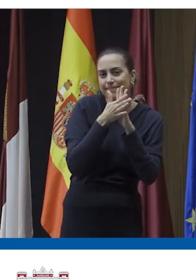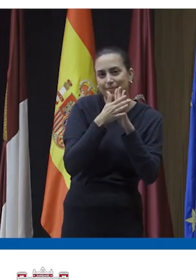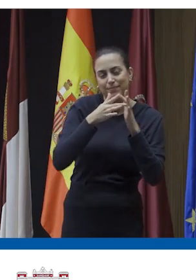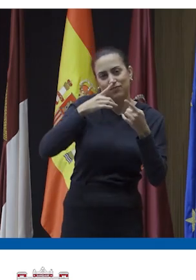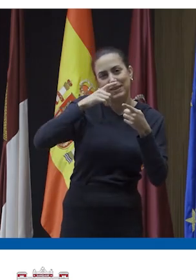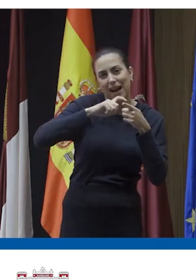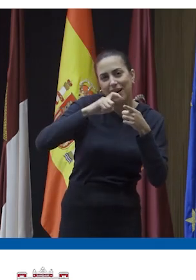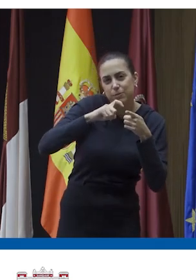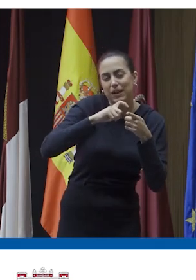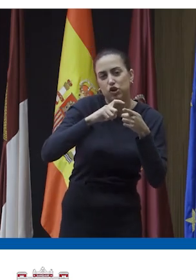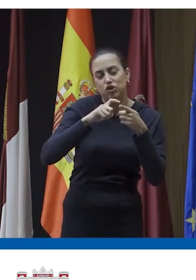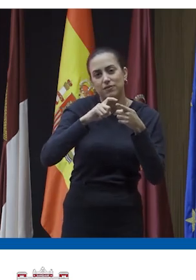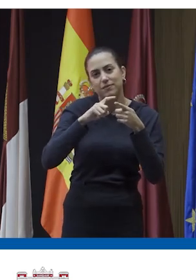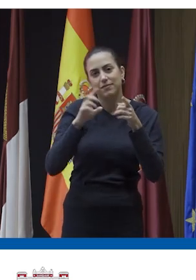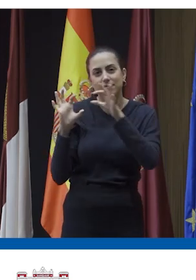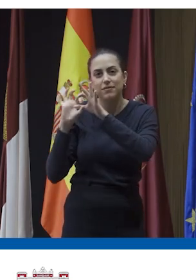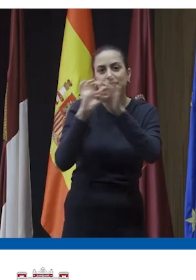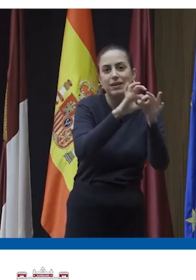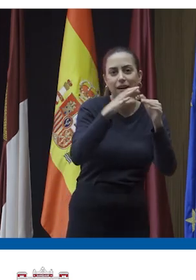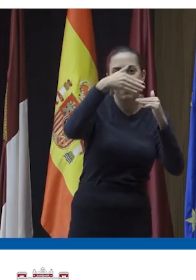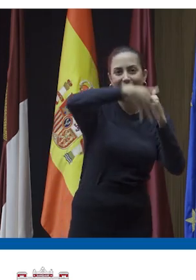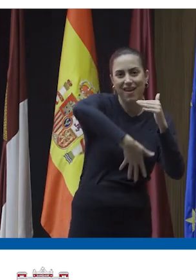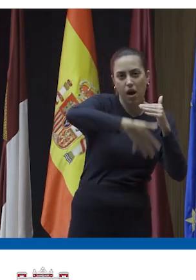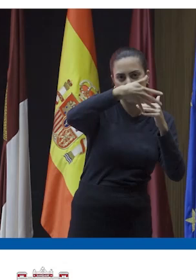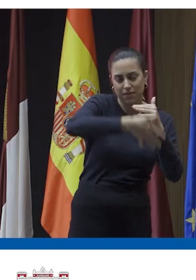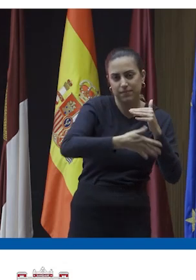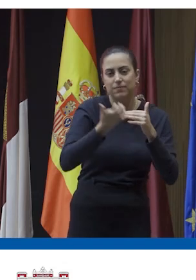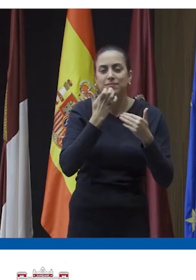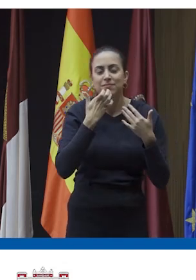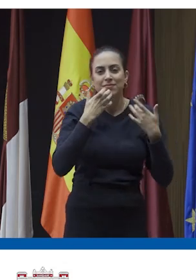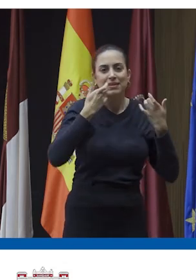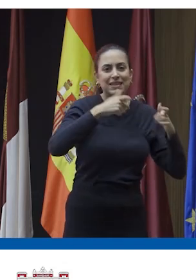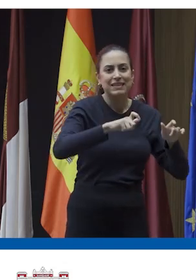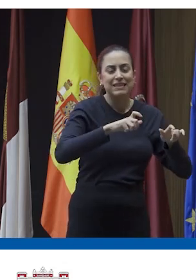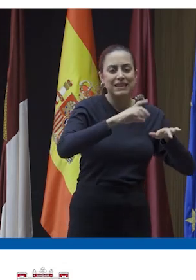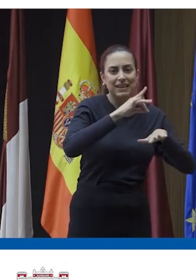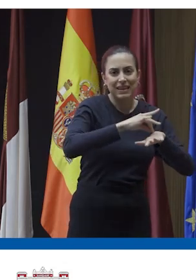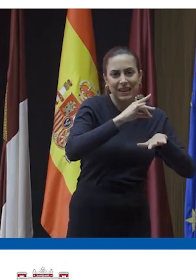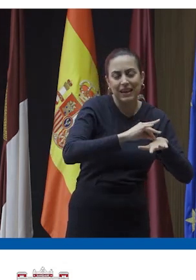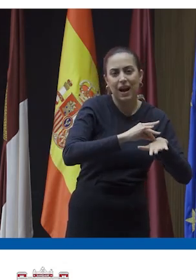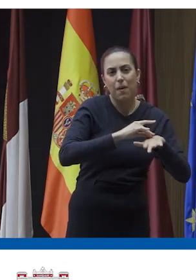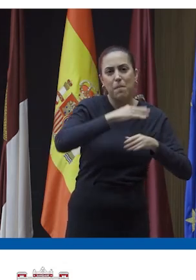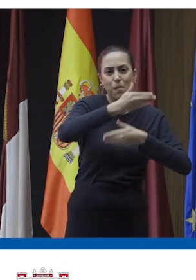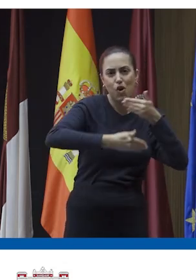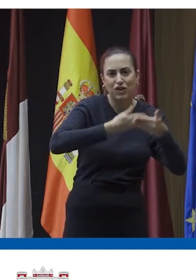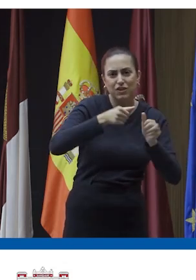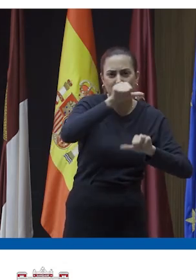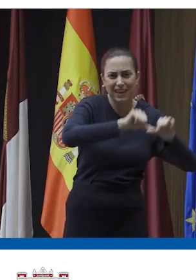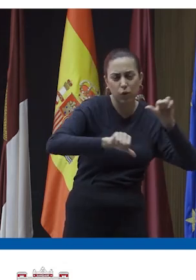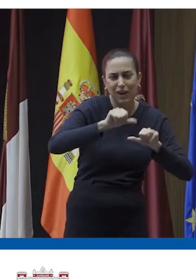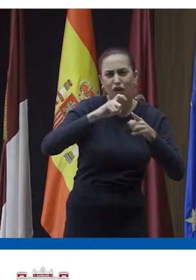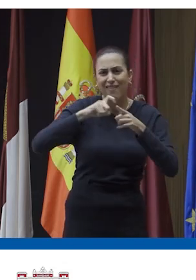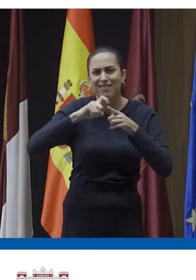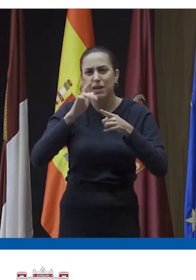aspectos vinculados o relacionados con la catarata, la clínica, el proceso quirúrgico, tipos de lentes